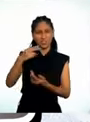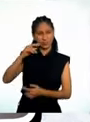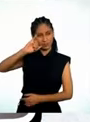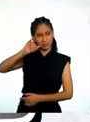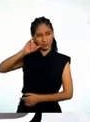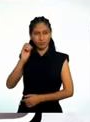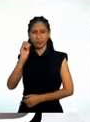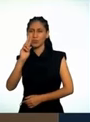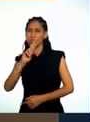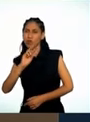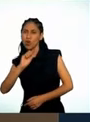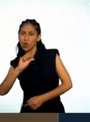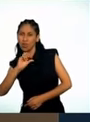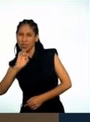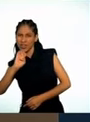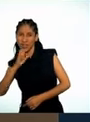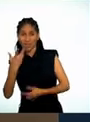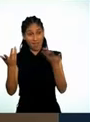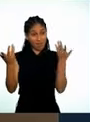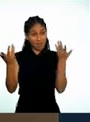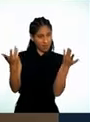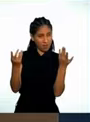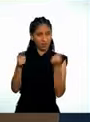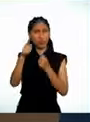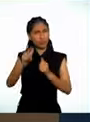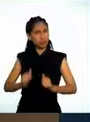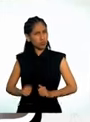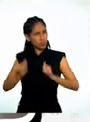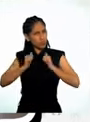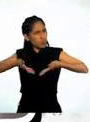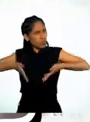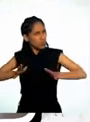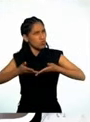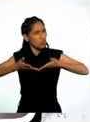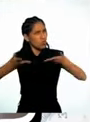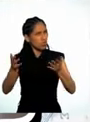luís muñoz vallés and where the front